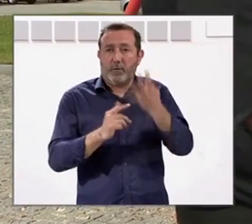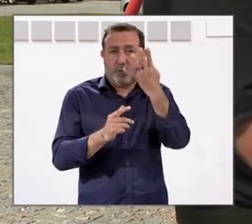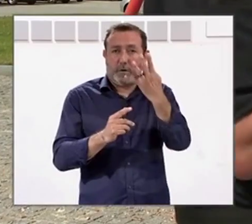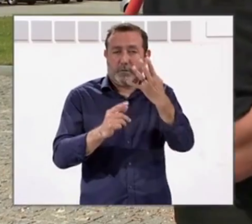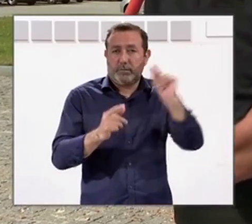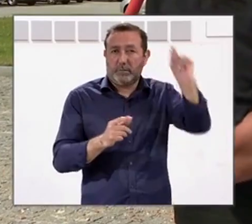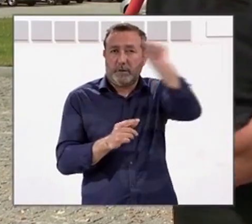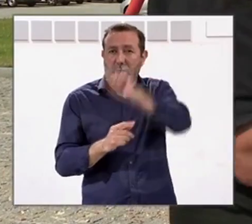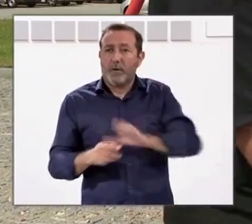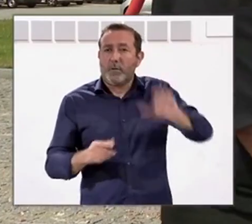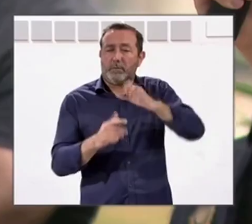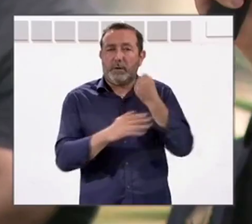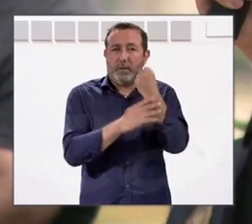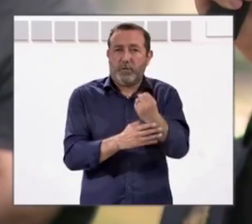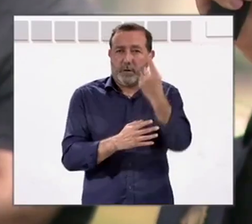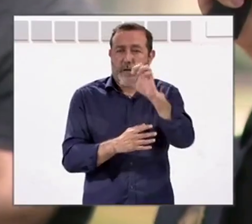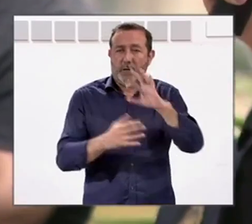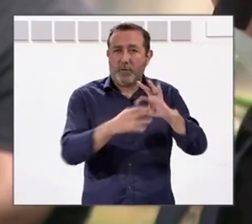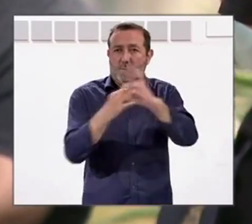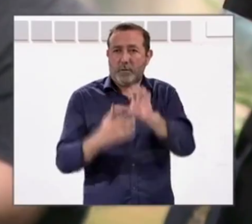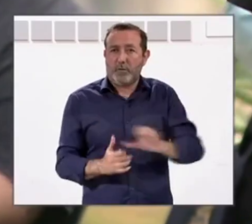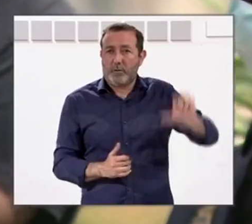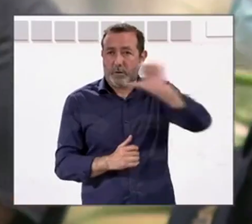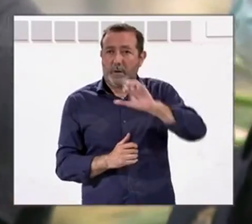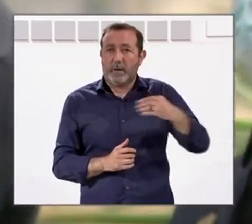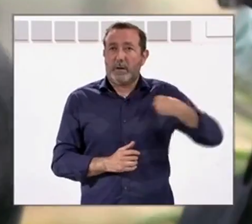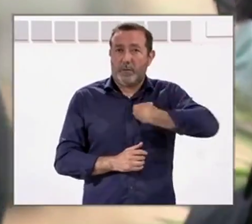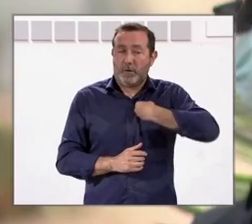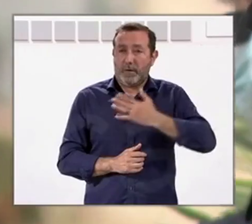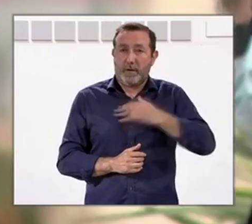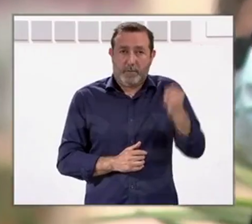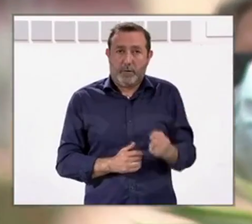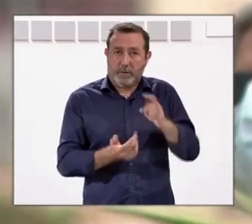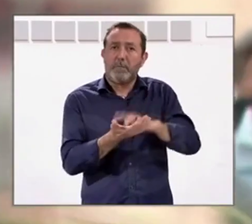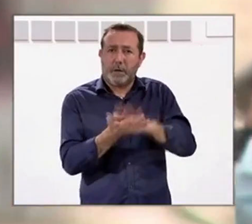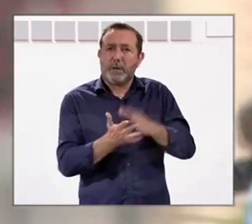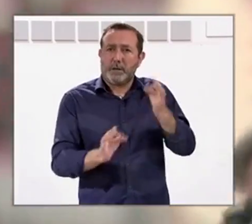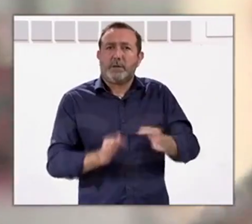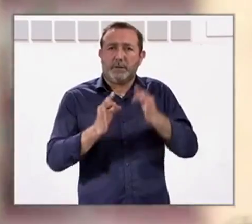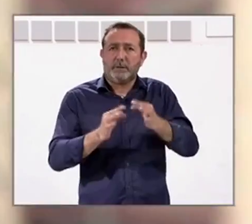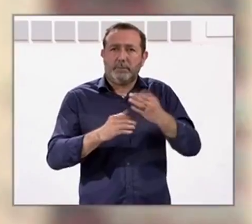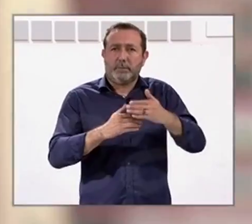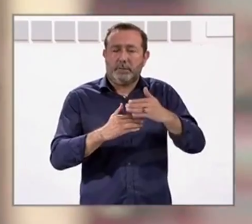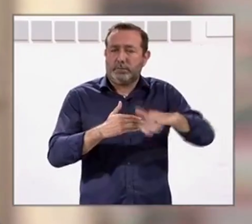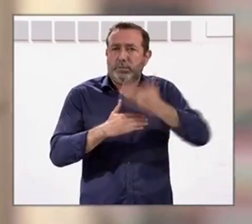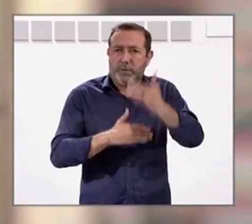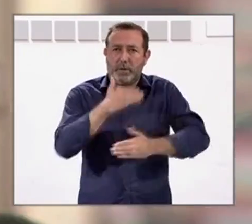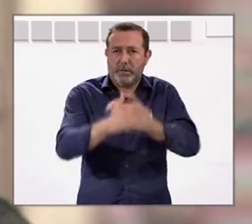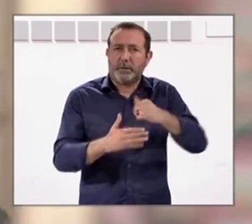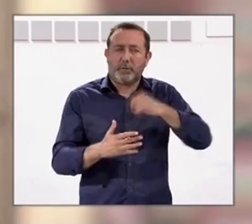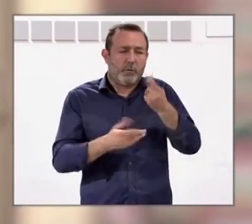proyecto impulsado por la Unión Europea. Yo creo que la policía local de Málaga siempre ha estado a la vanguardia. Tenemos una